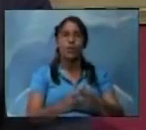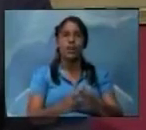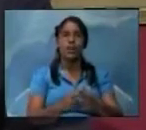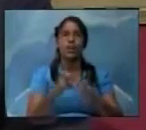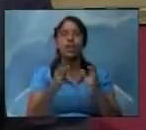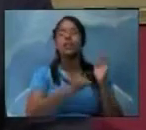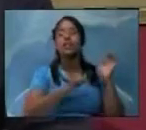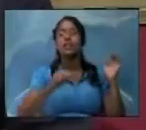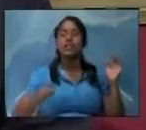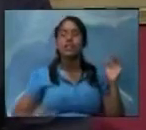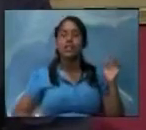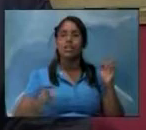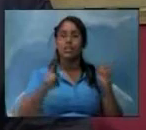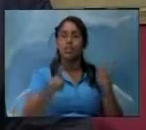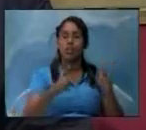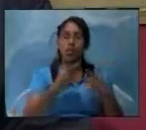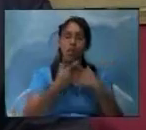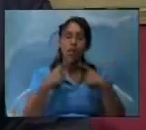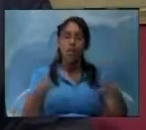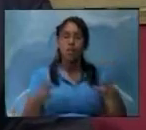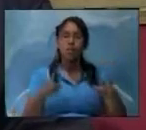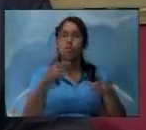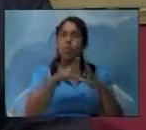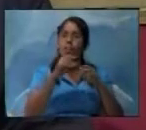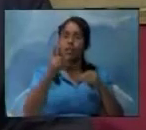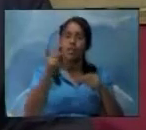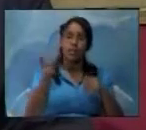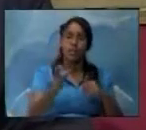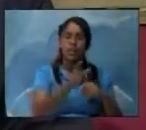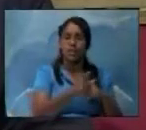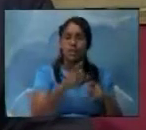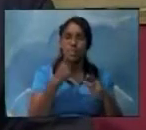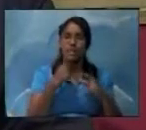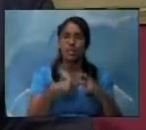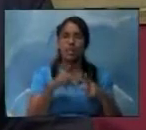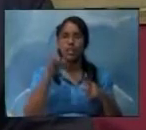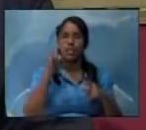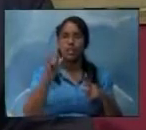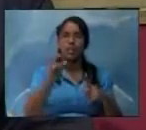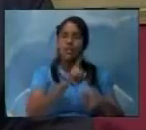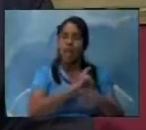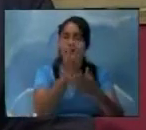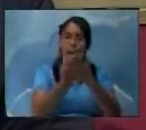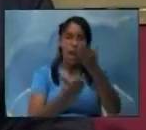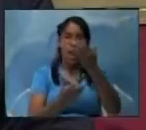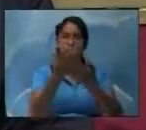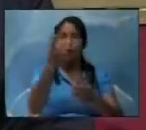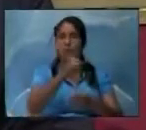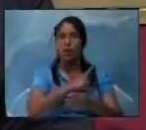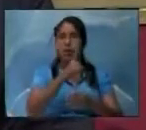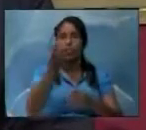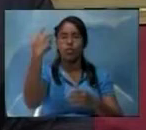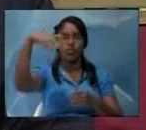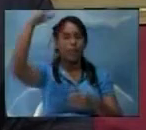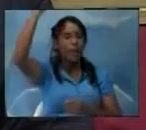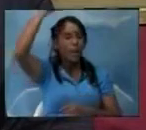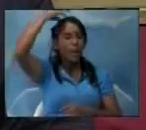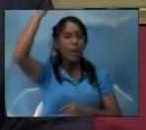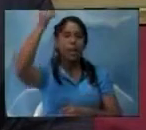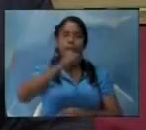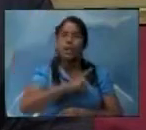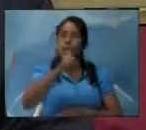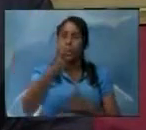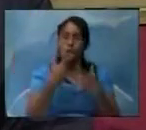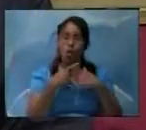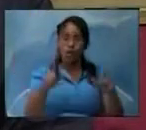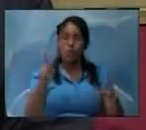honran. El Señor libró a Sadrac, Mesac y Abednego de la mano del rey Nabucodonosor